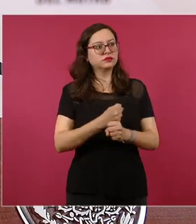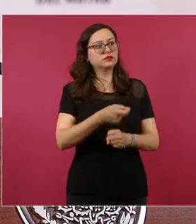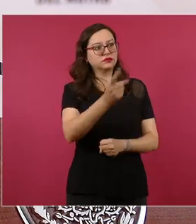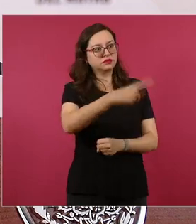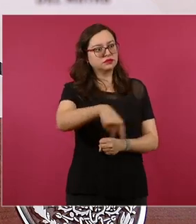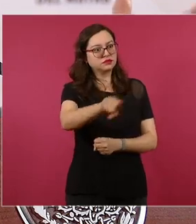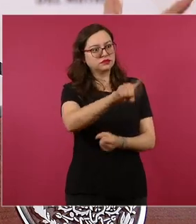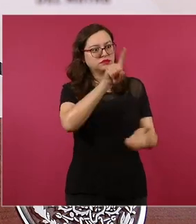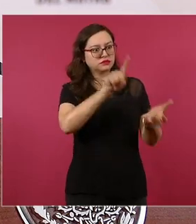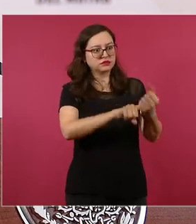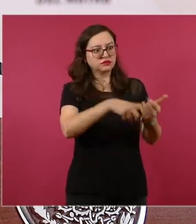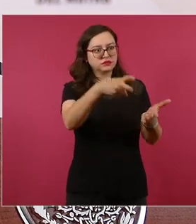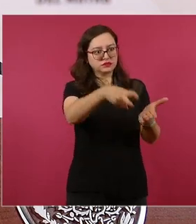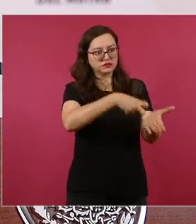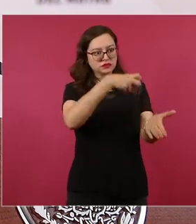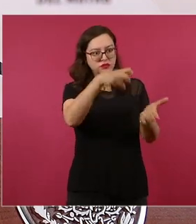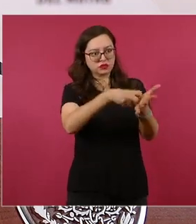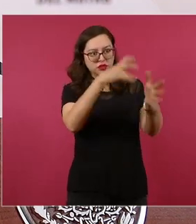pero son muy